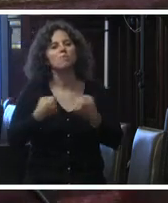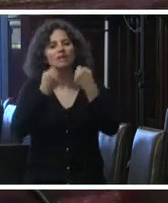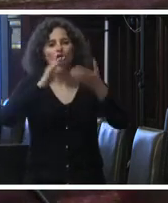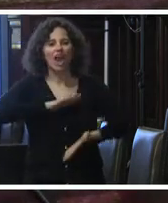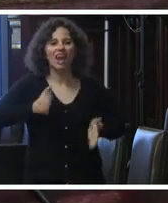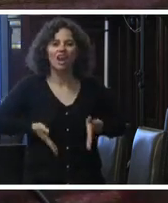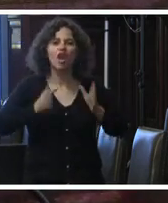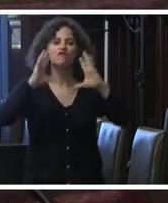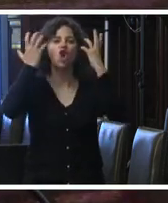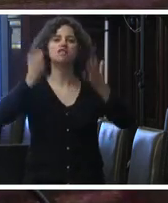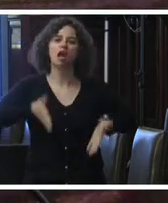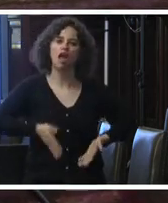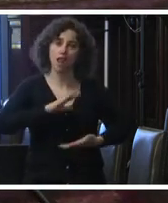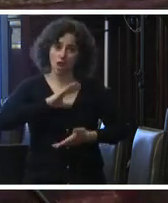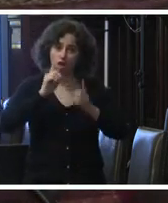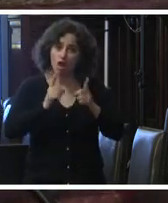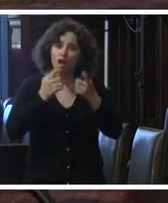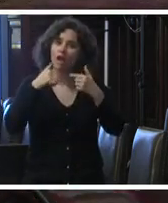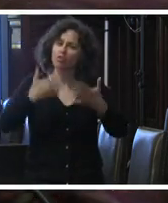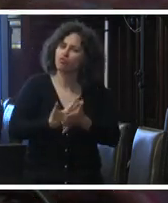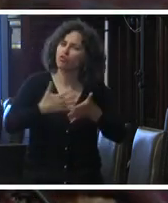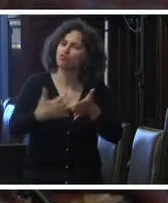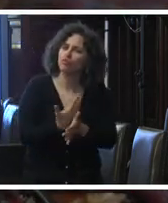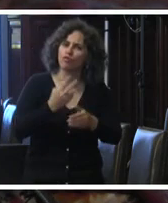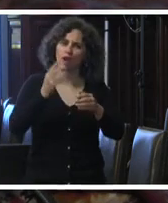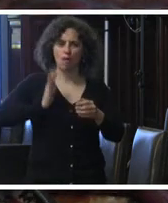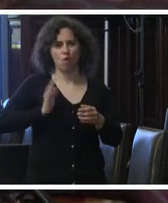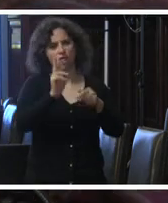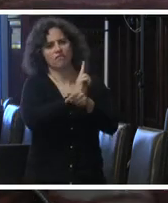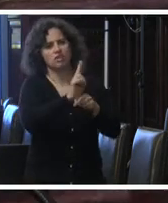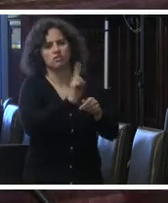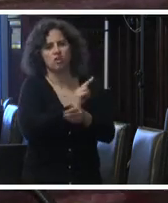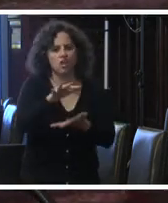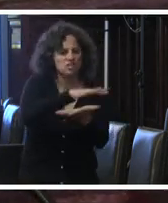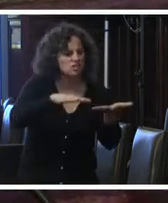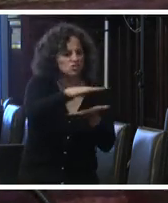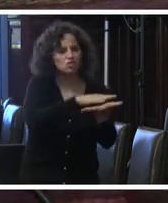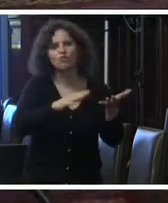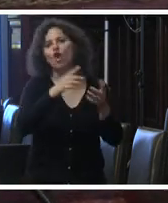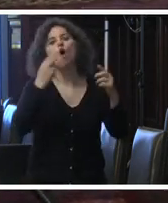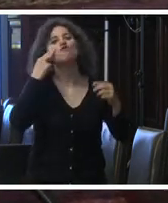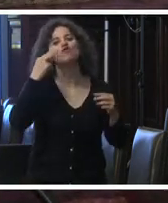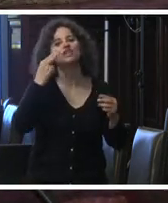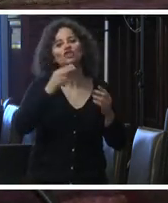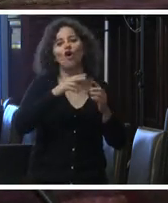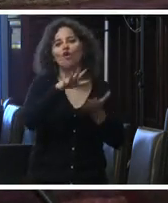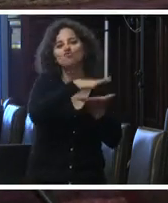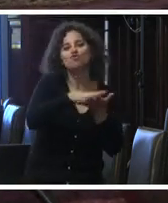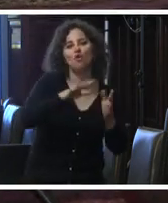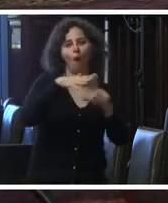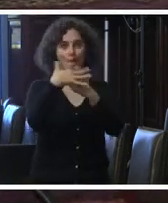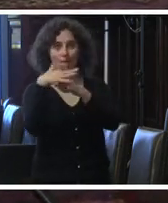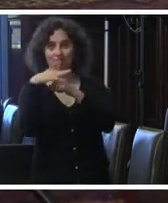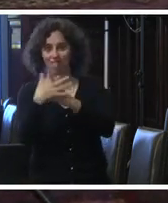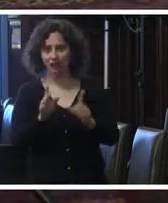género y la violencia de género que sufren las mujeres defensoras en contextos de conflicto socioambiental, ¿no? Lo primero